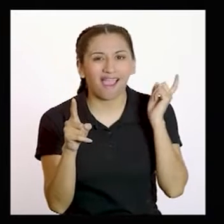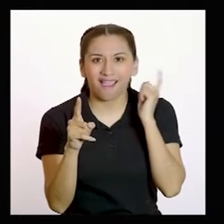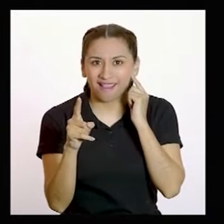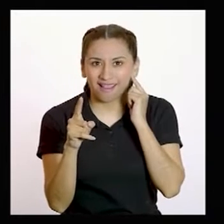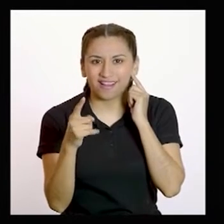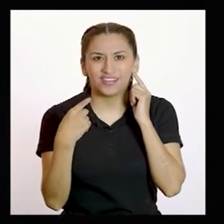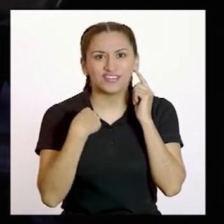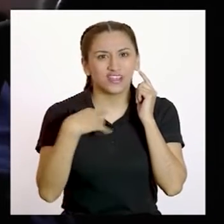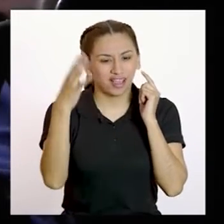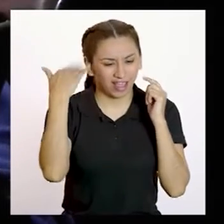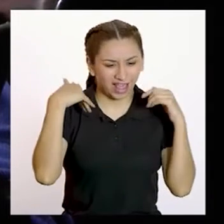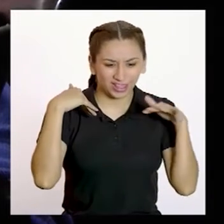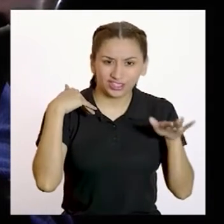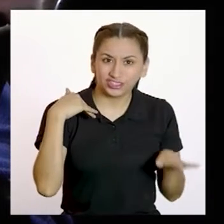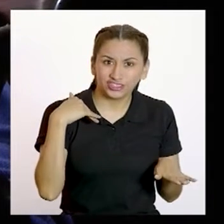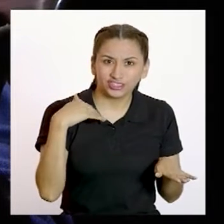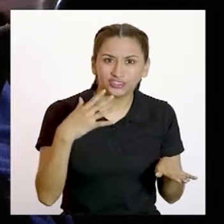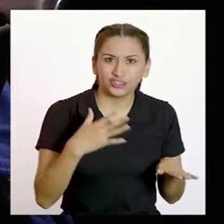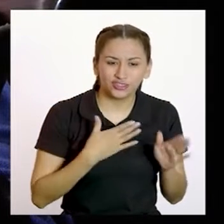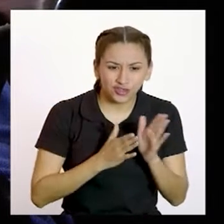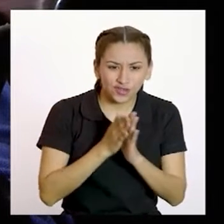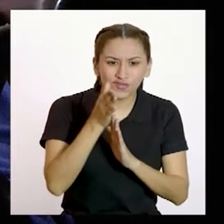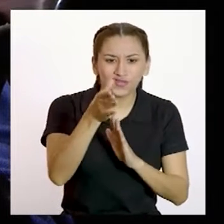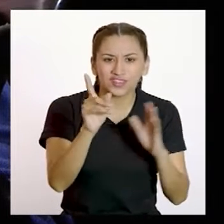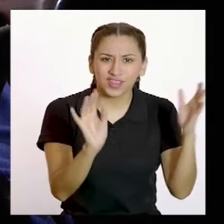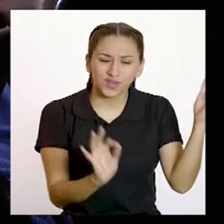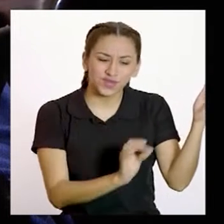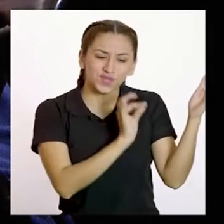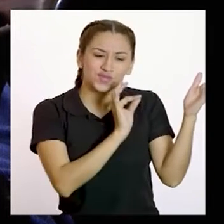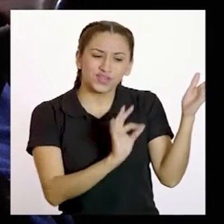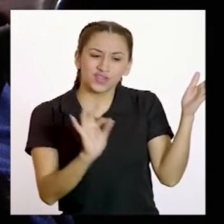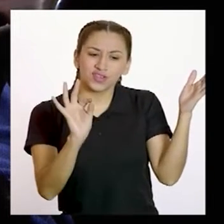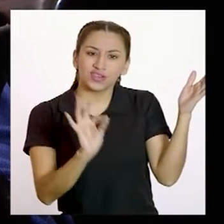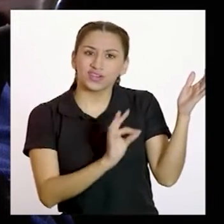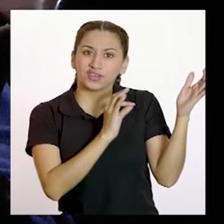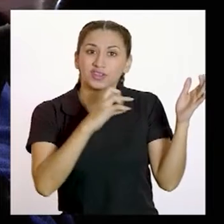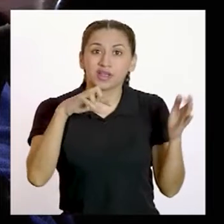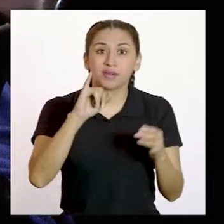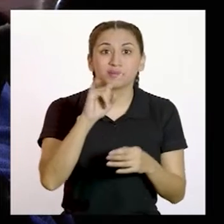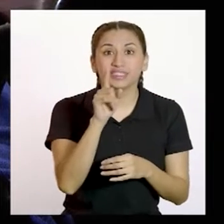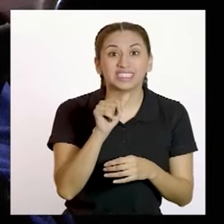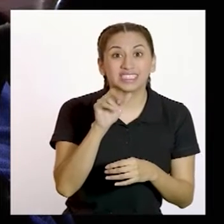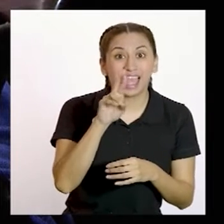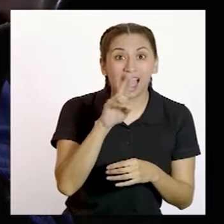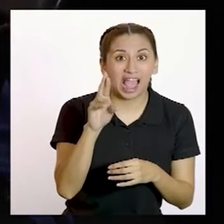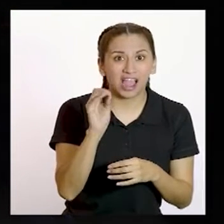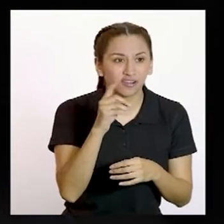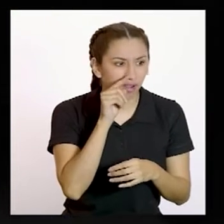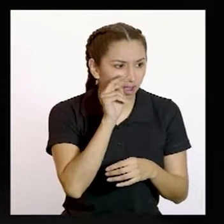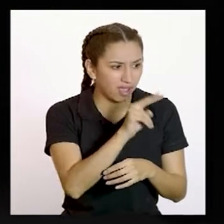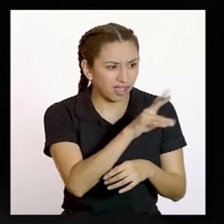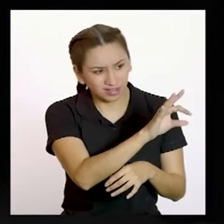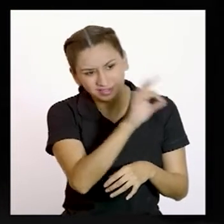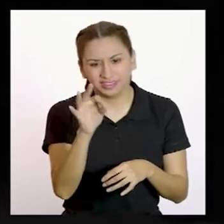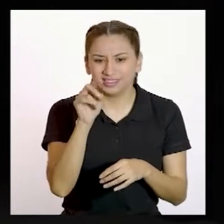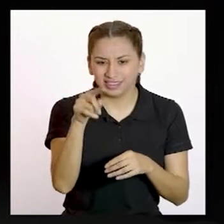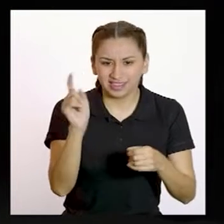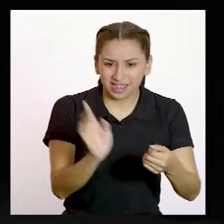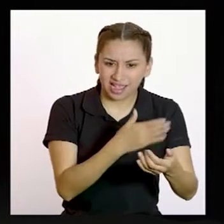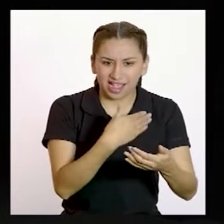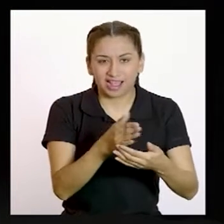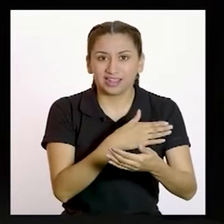había escuchado. Yo chiquito iba con violín. Y Pizarro Cerrón me hicieron